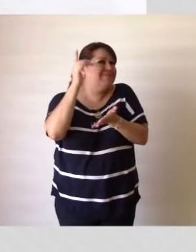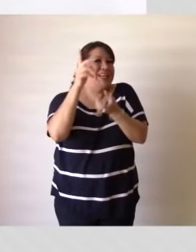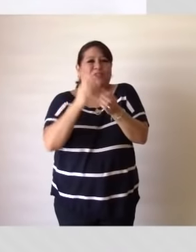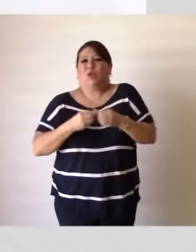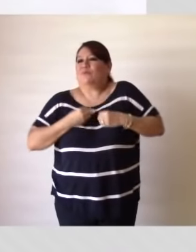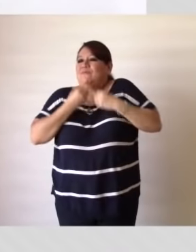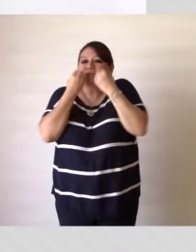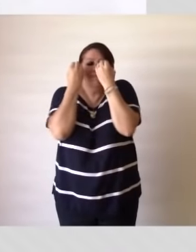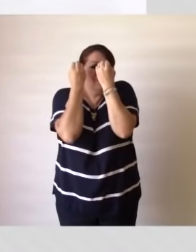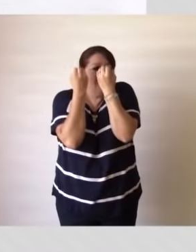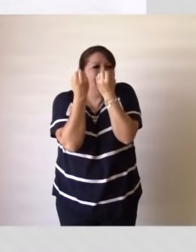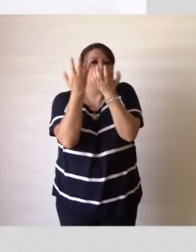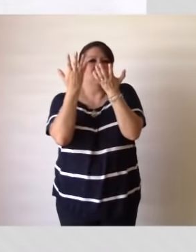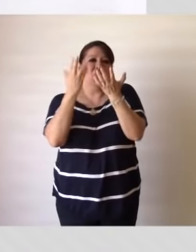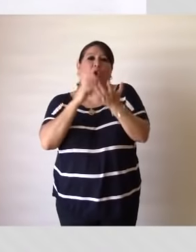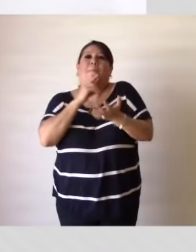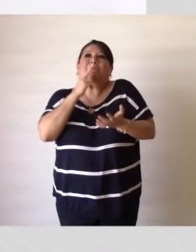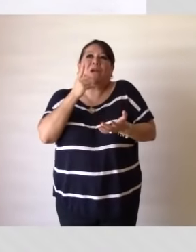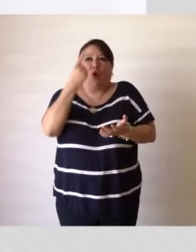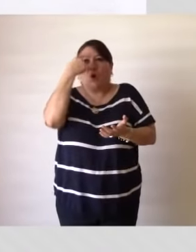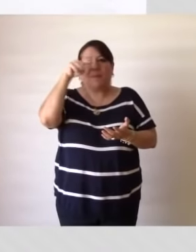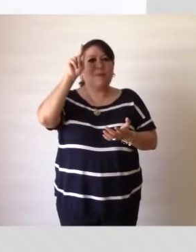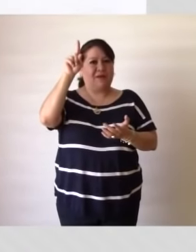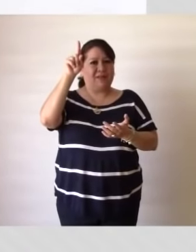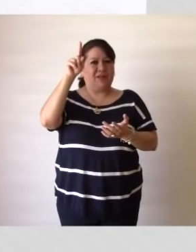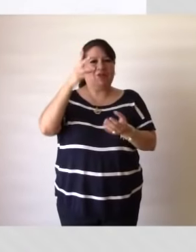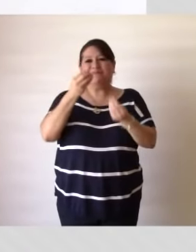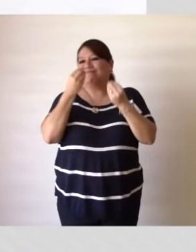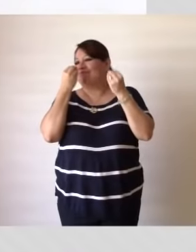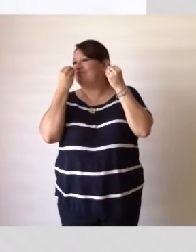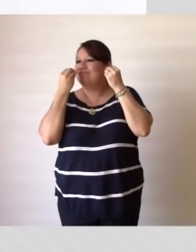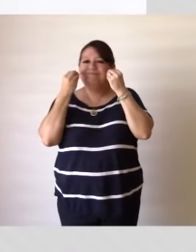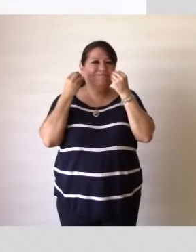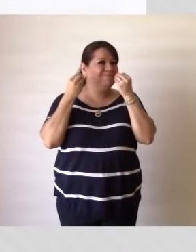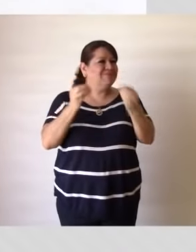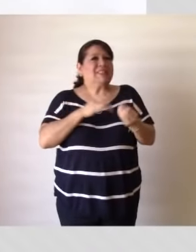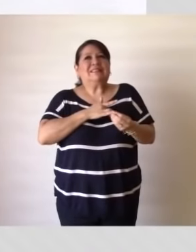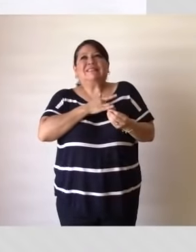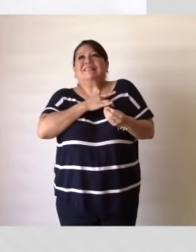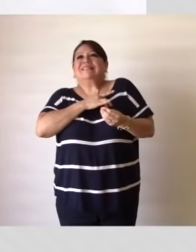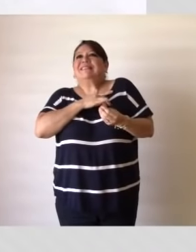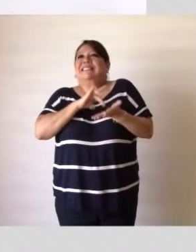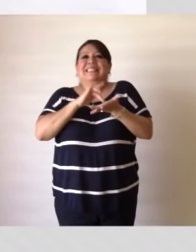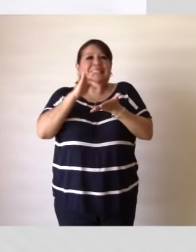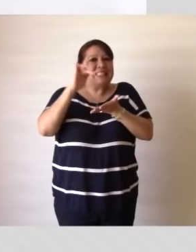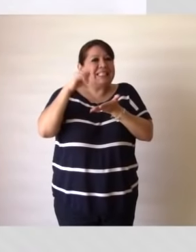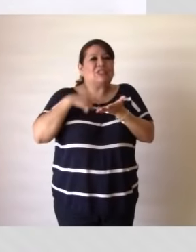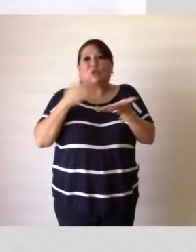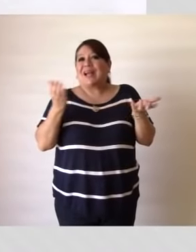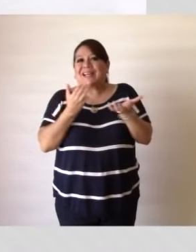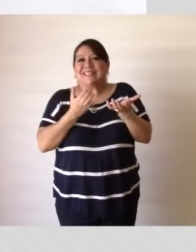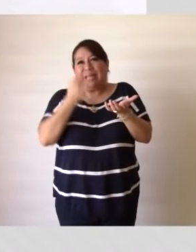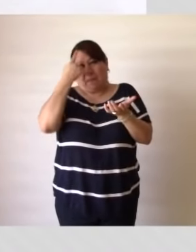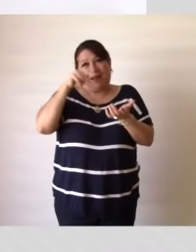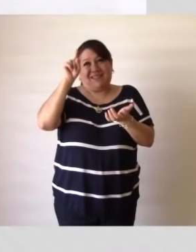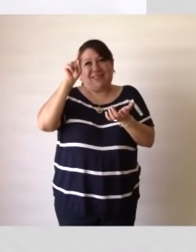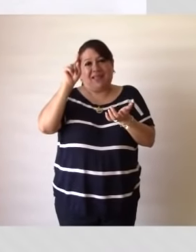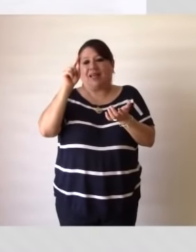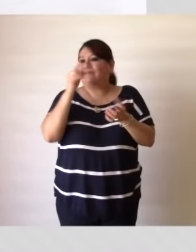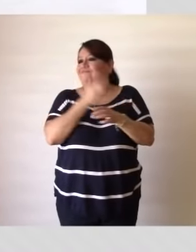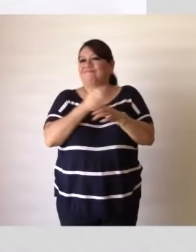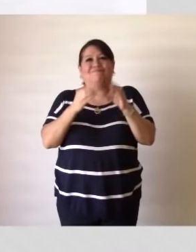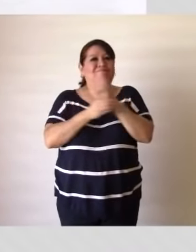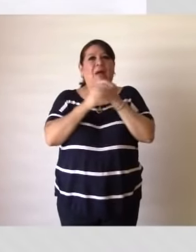tan agradecido que quiero hacer lo mejor para ti alguna ocasión tuve la oportunidad de estar